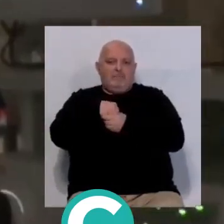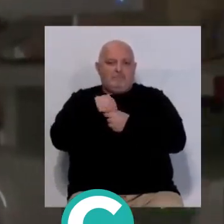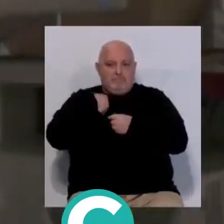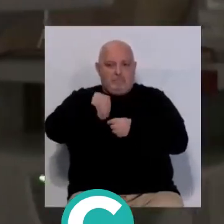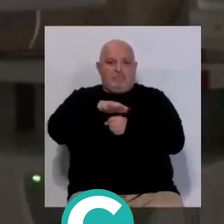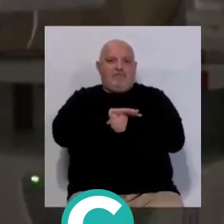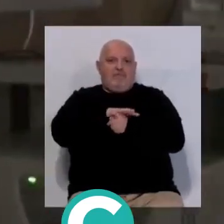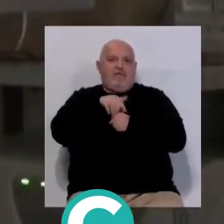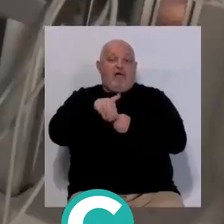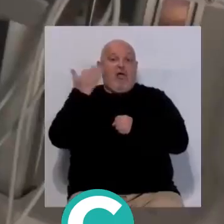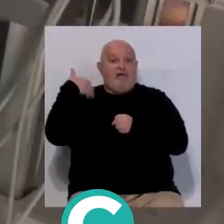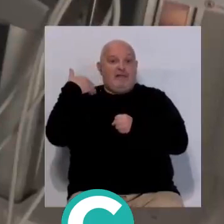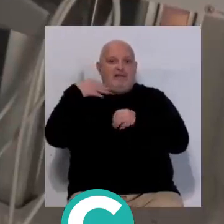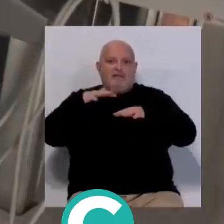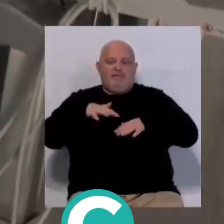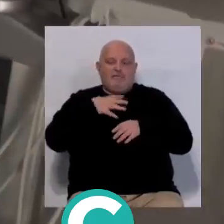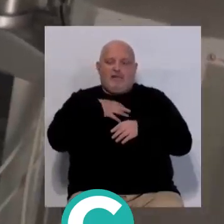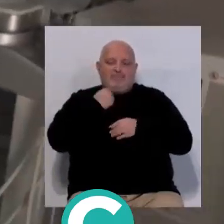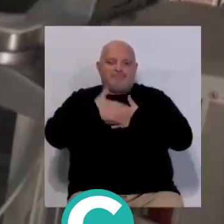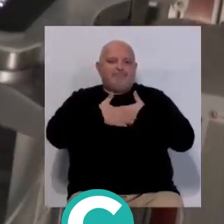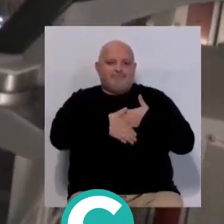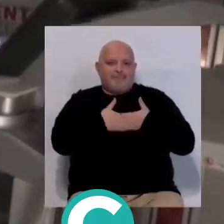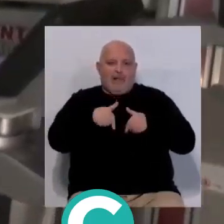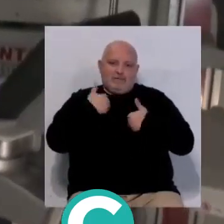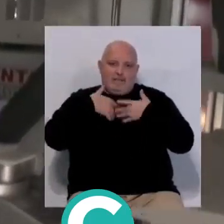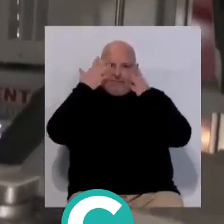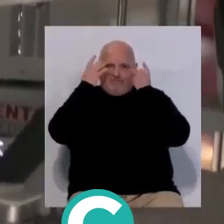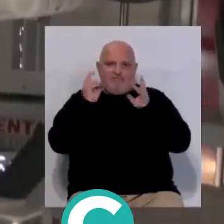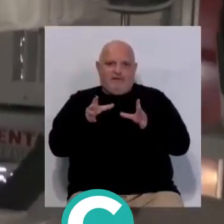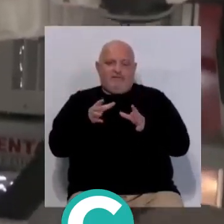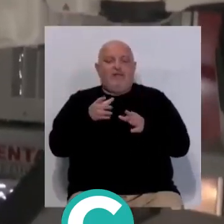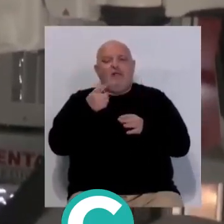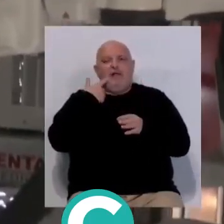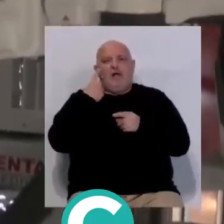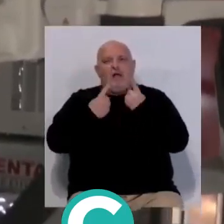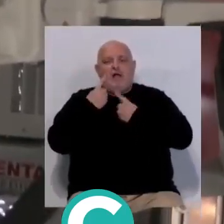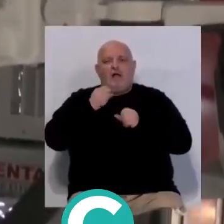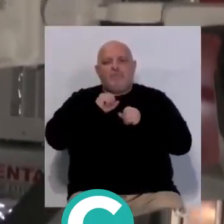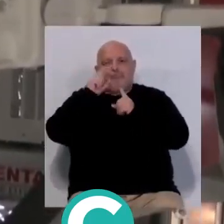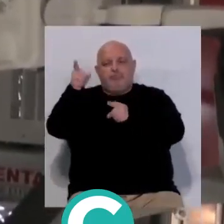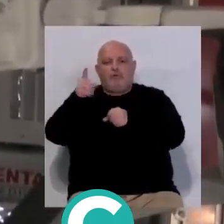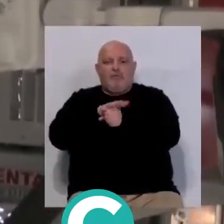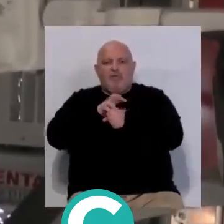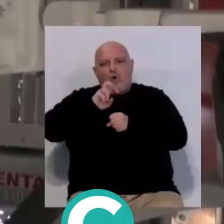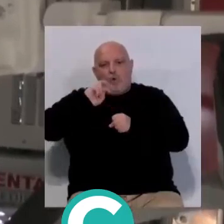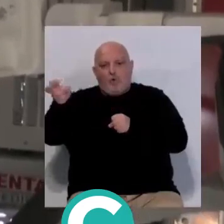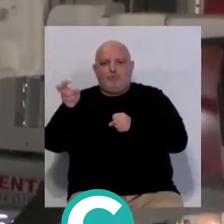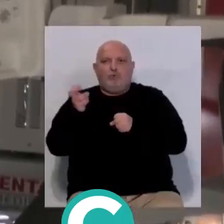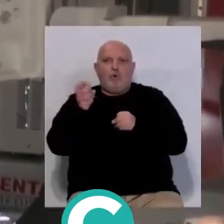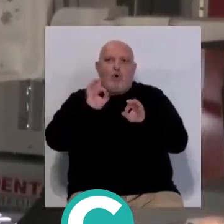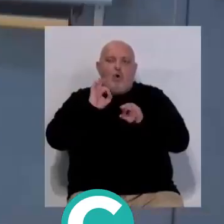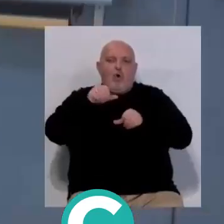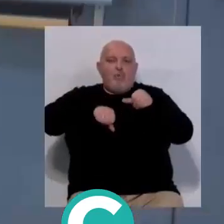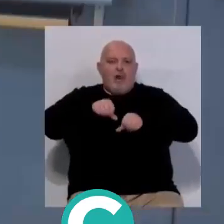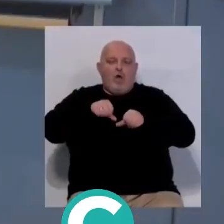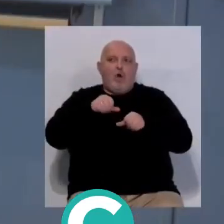esta provincia, cosa que hasta ahora no se podía hacer. Hasta ahora los pacientes había que derivarlos a otras provincias, no solo para